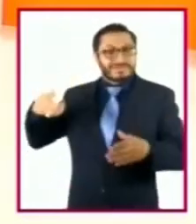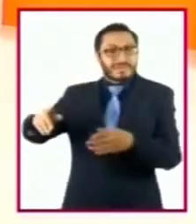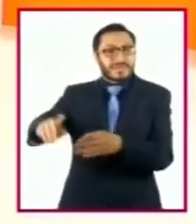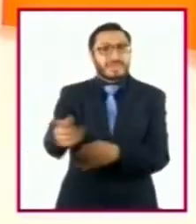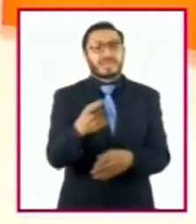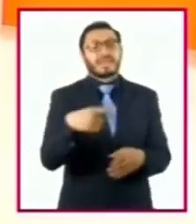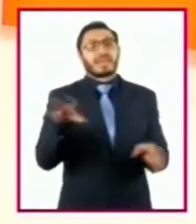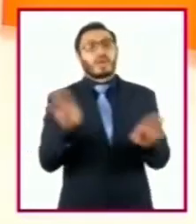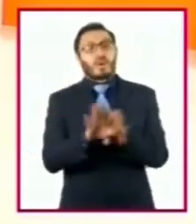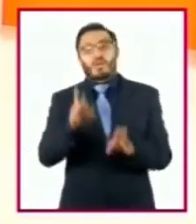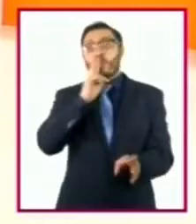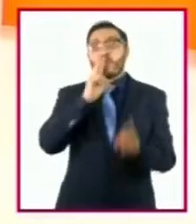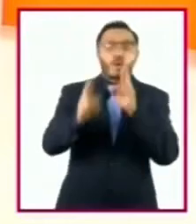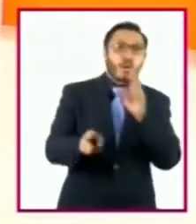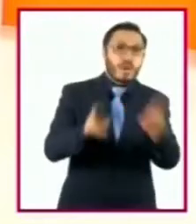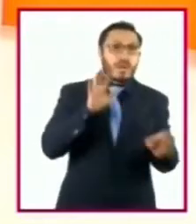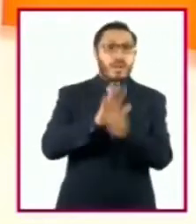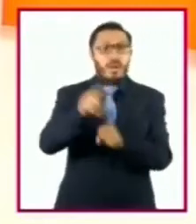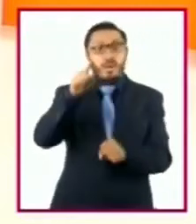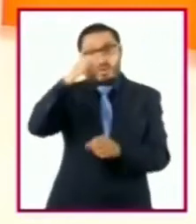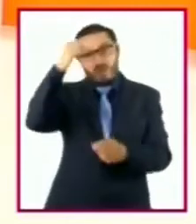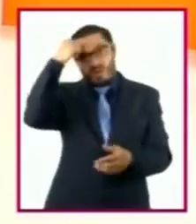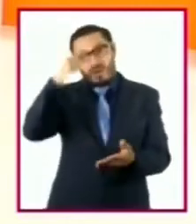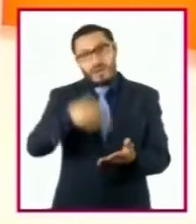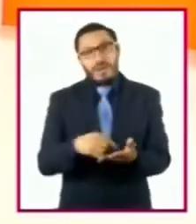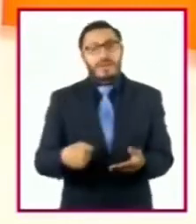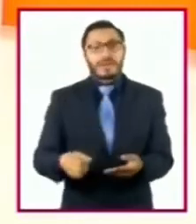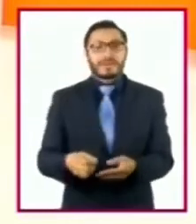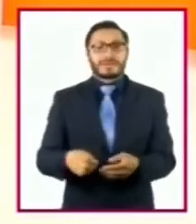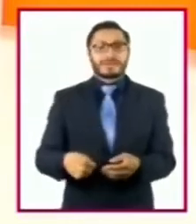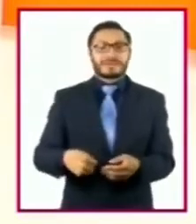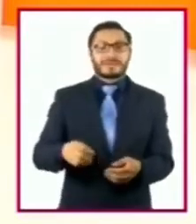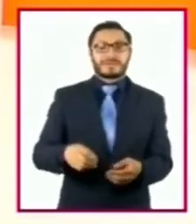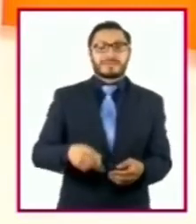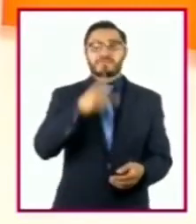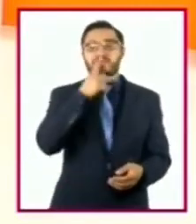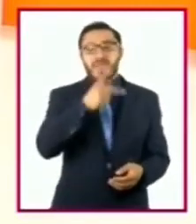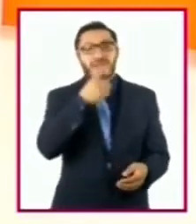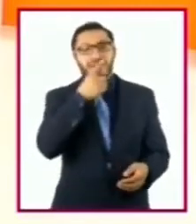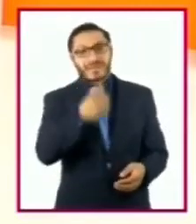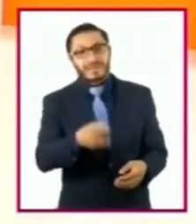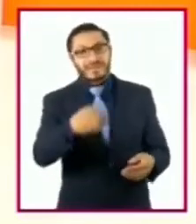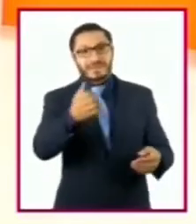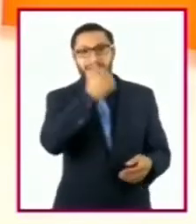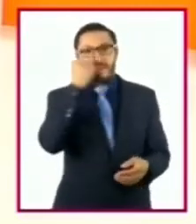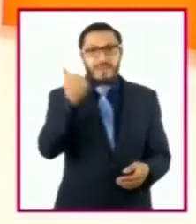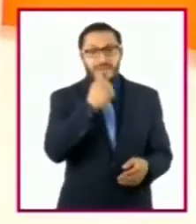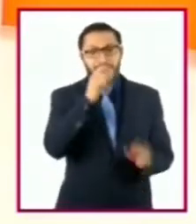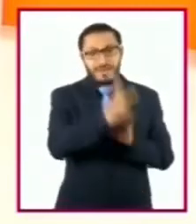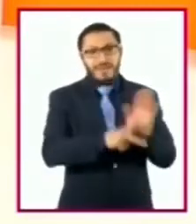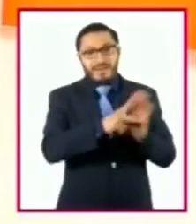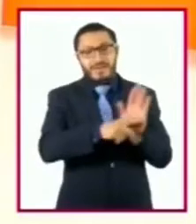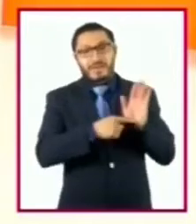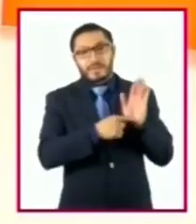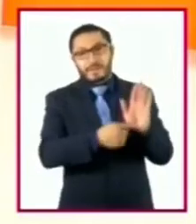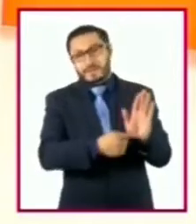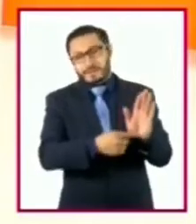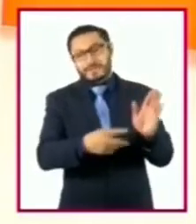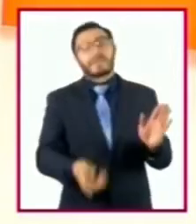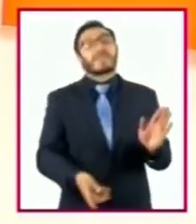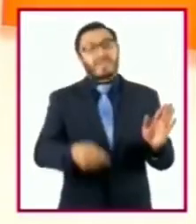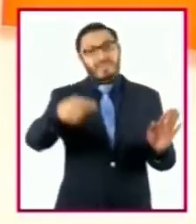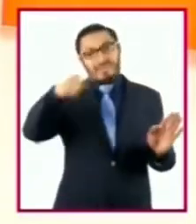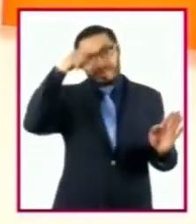una respuesta, ¿qué les parece si primero retomamos la siguiente frase que dice el estudiante en el video? Es